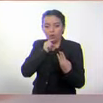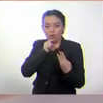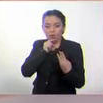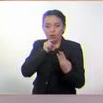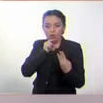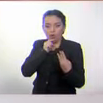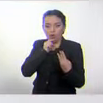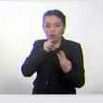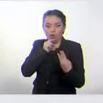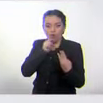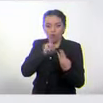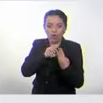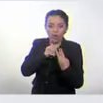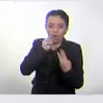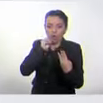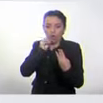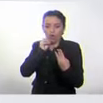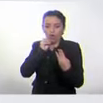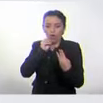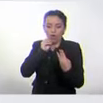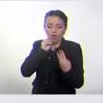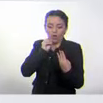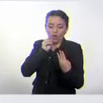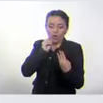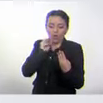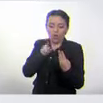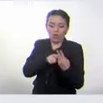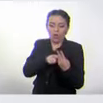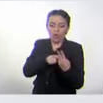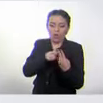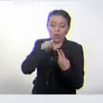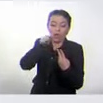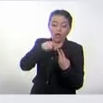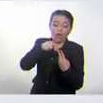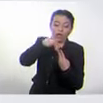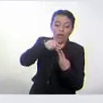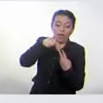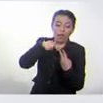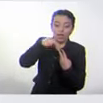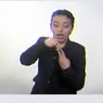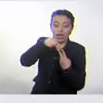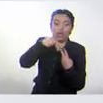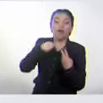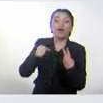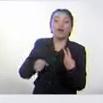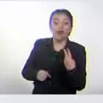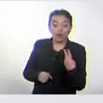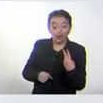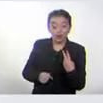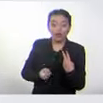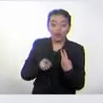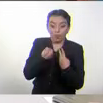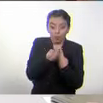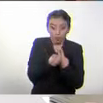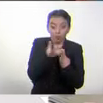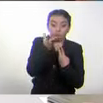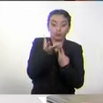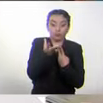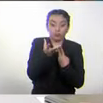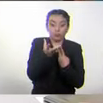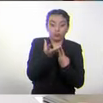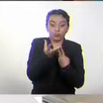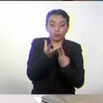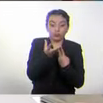Si remuevo el LED rojo, el LED verde y el LED amarillo tienen mayor intensidad.